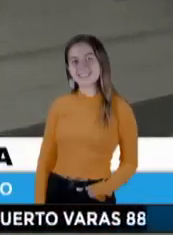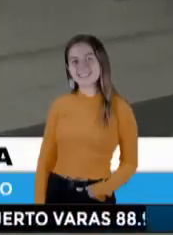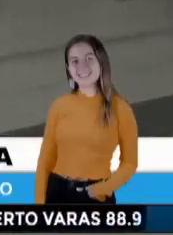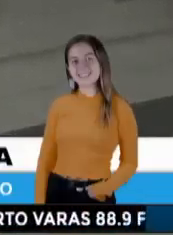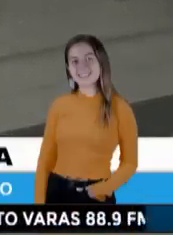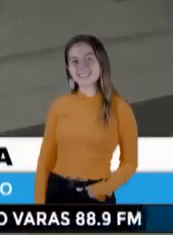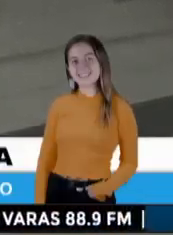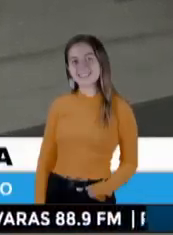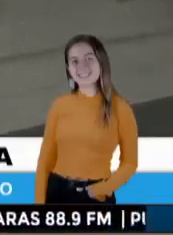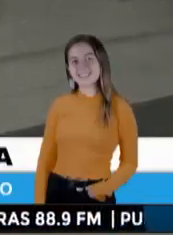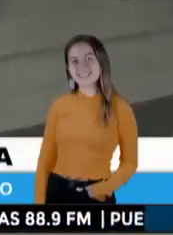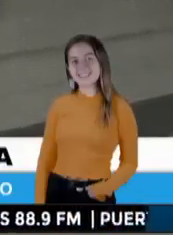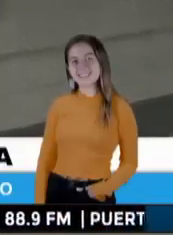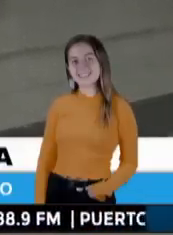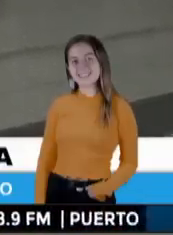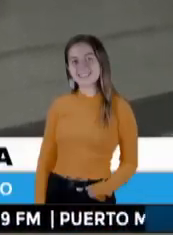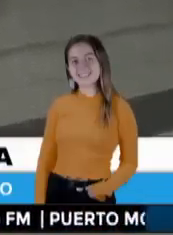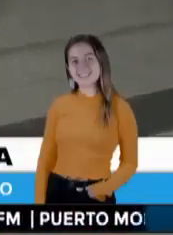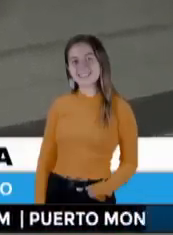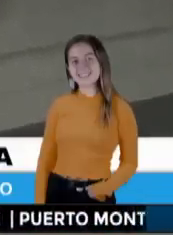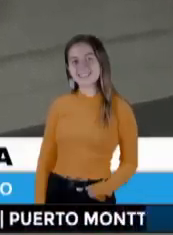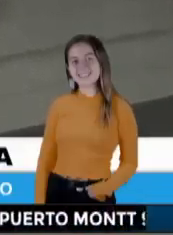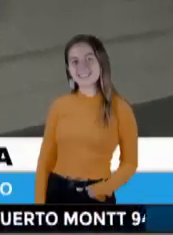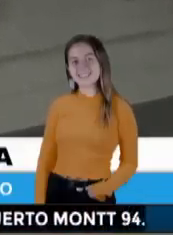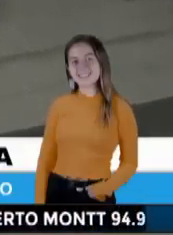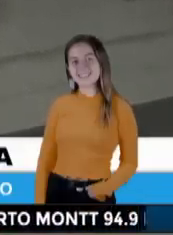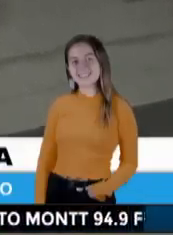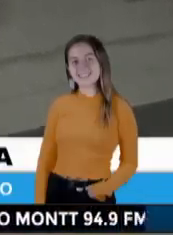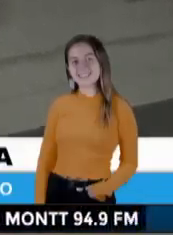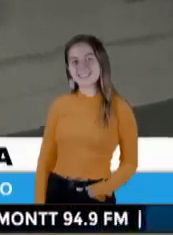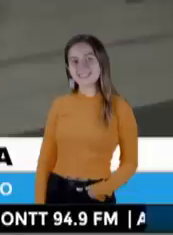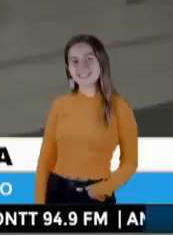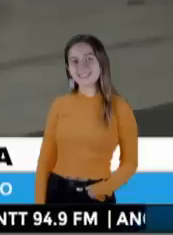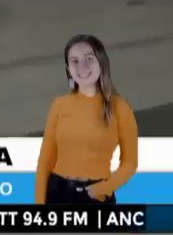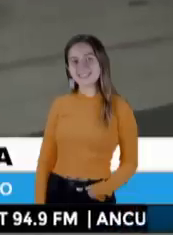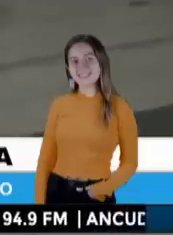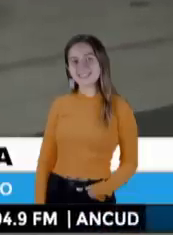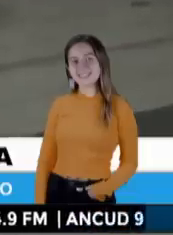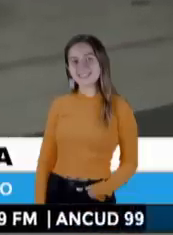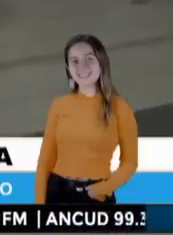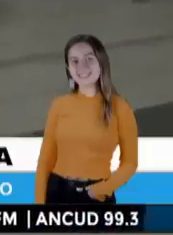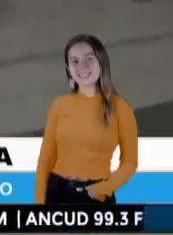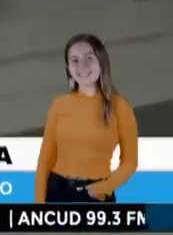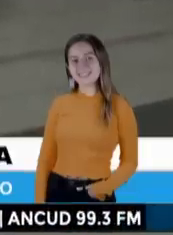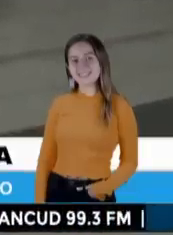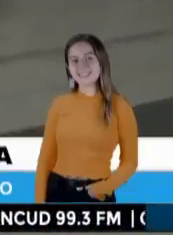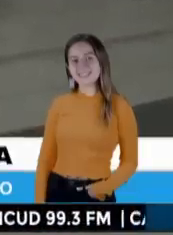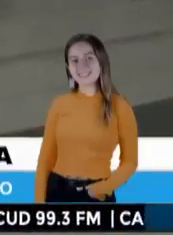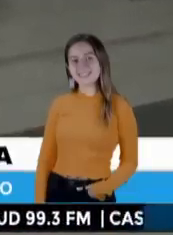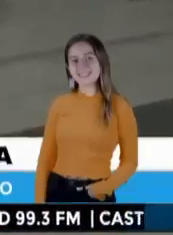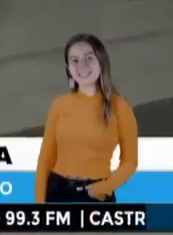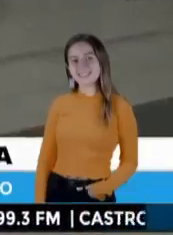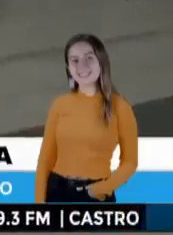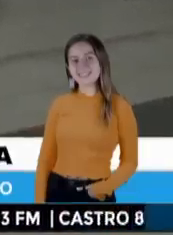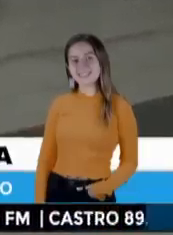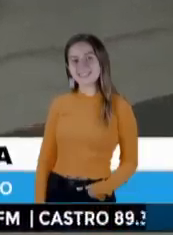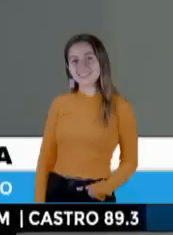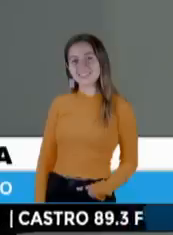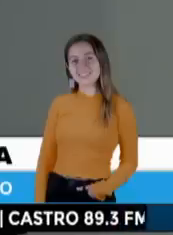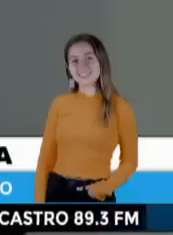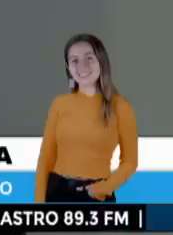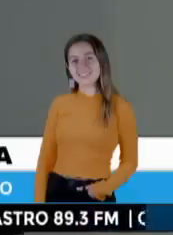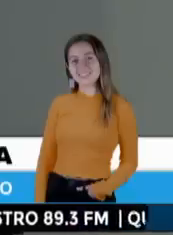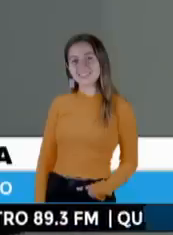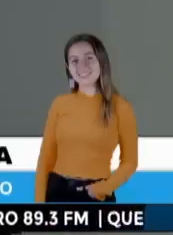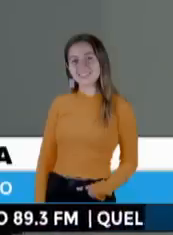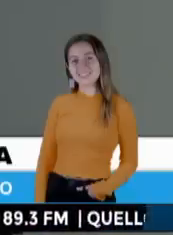democracia cristiana, reuniones entre el senador Huenchumilla, senadora Rincón y senador Walker directamente con el presidente, a puerta cerrada los cuatro, hablando de temas